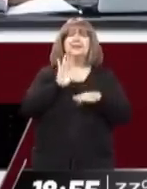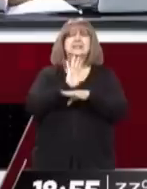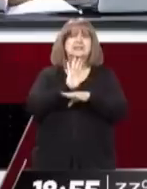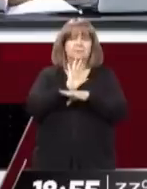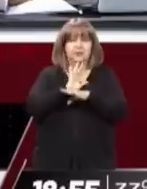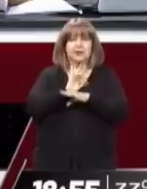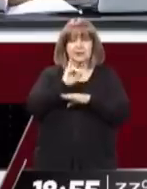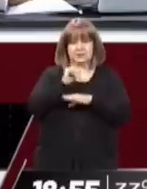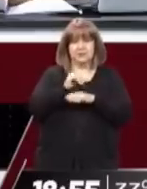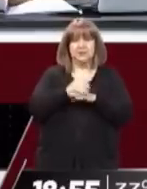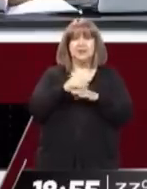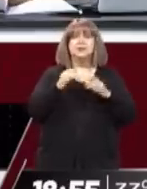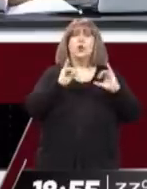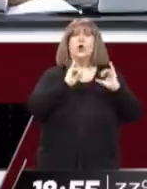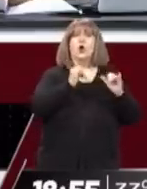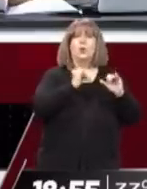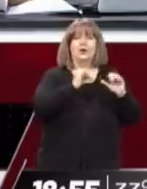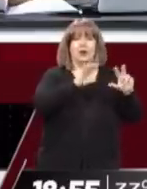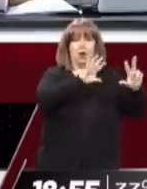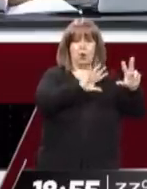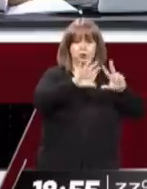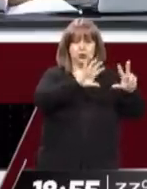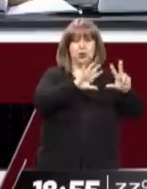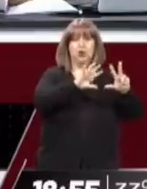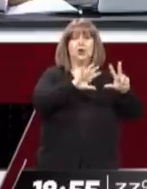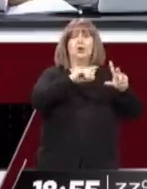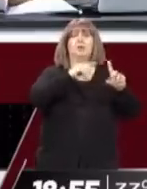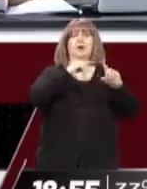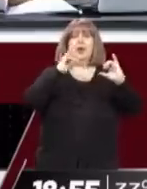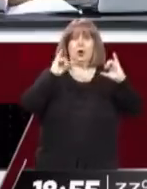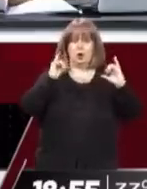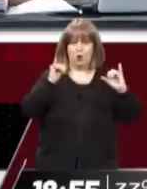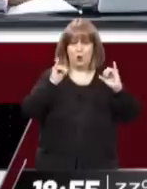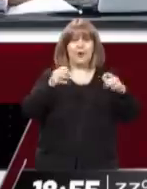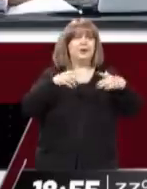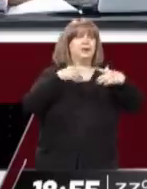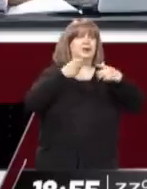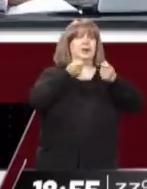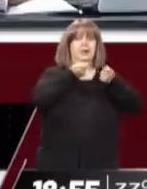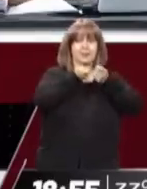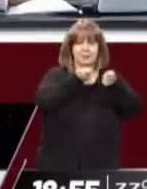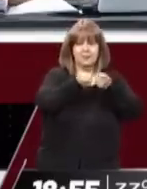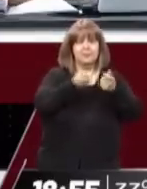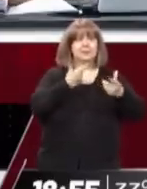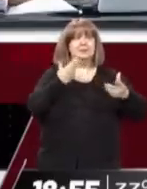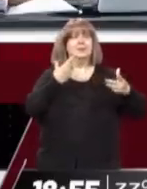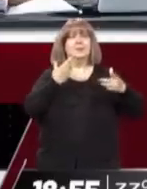que estos chicos con la sumatoria de estas características manipulatorias,